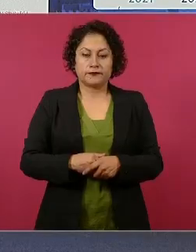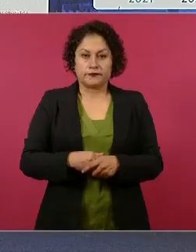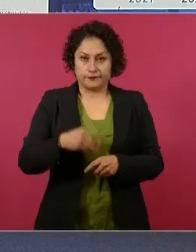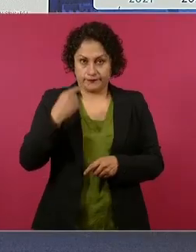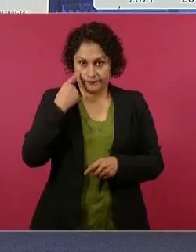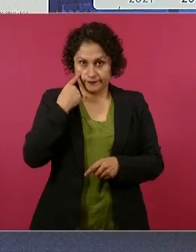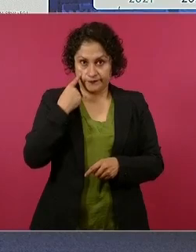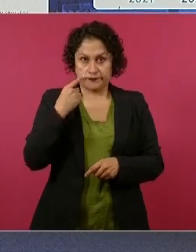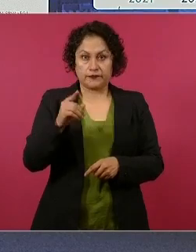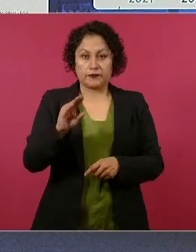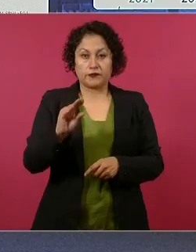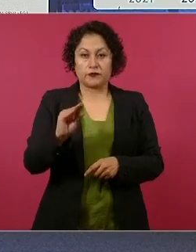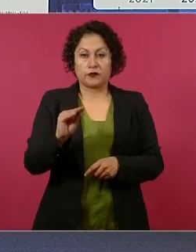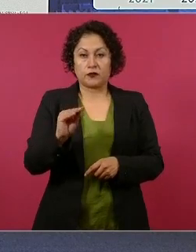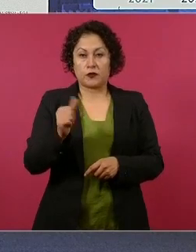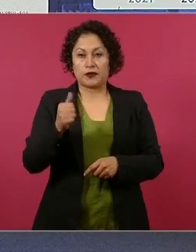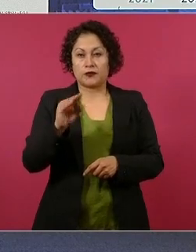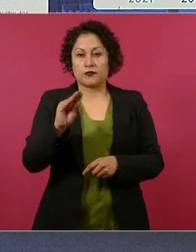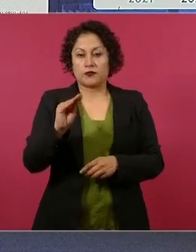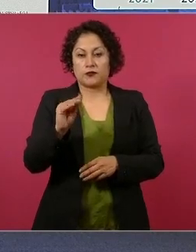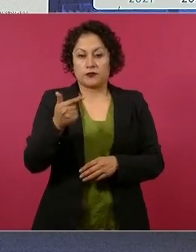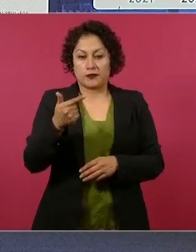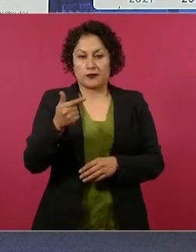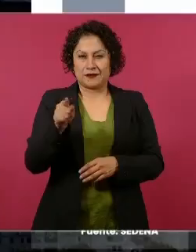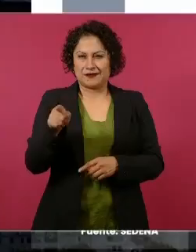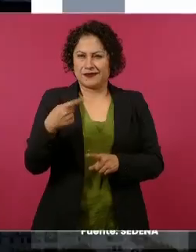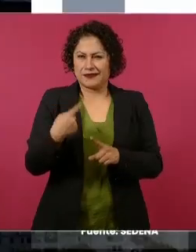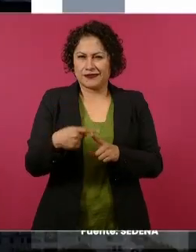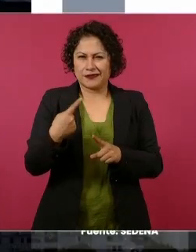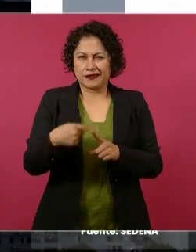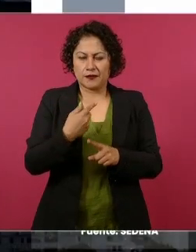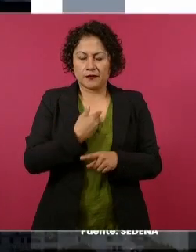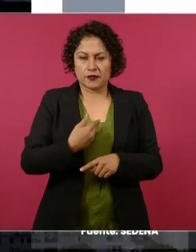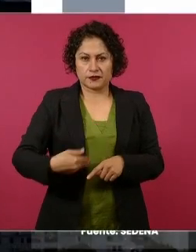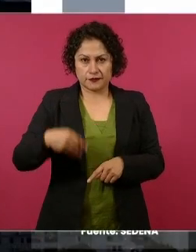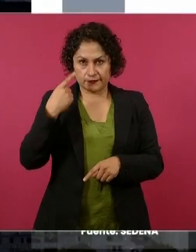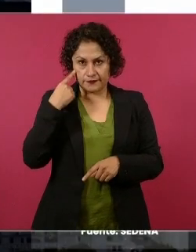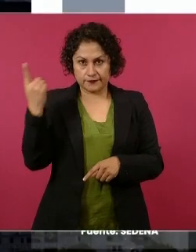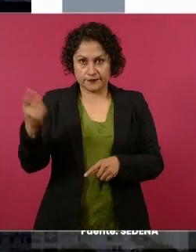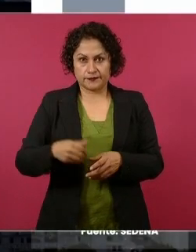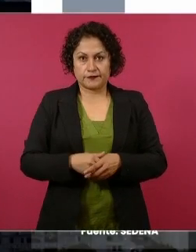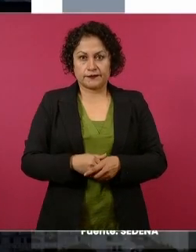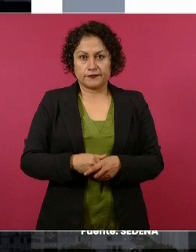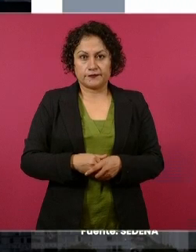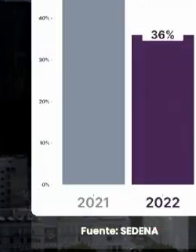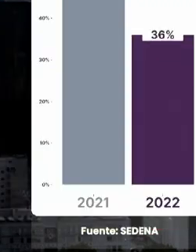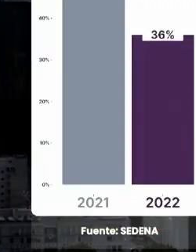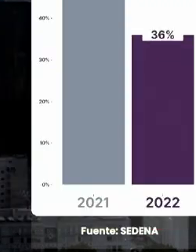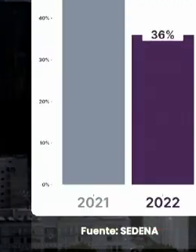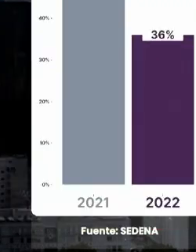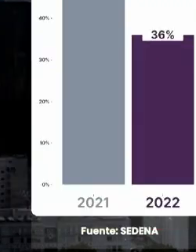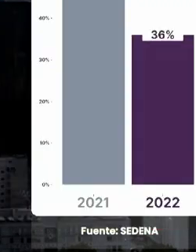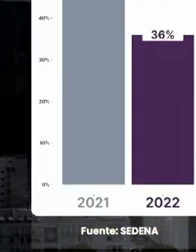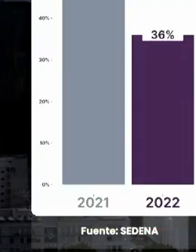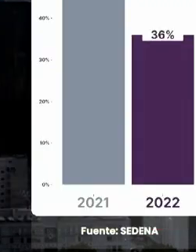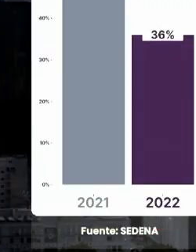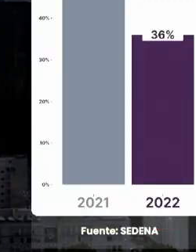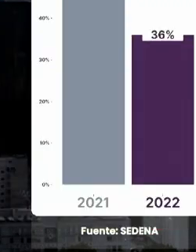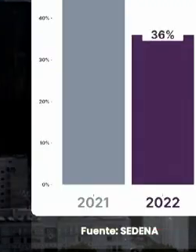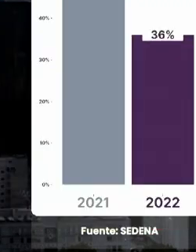96, 97. Este es, ¿qué es? Es Zedillo, ¿no? Sí. Por aquí. Zedillo, Espinosa. Aquí entré